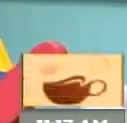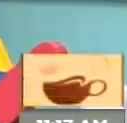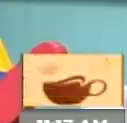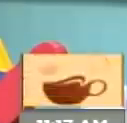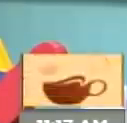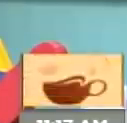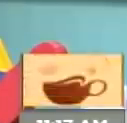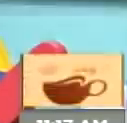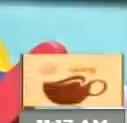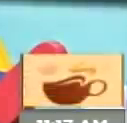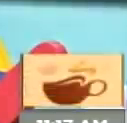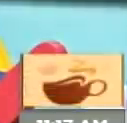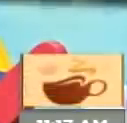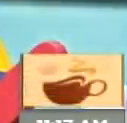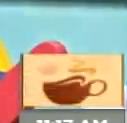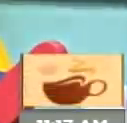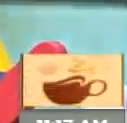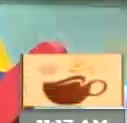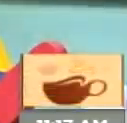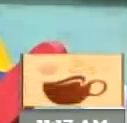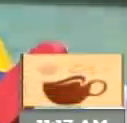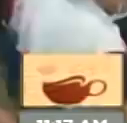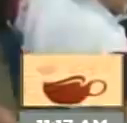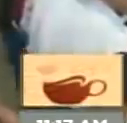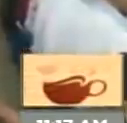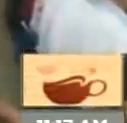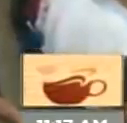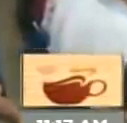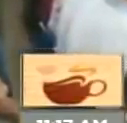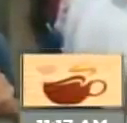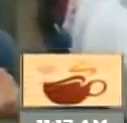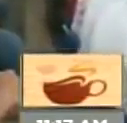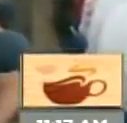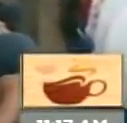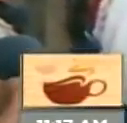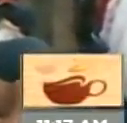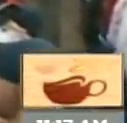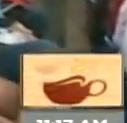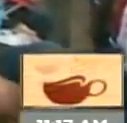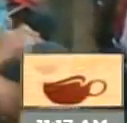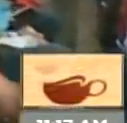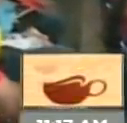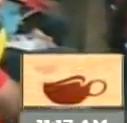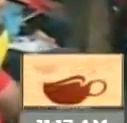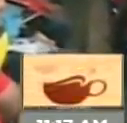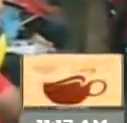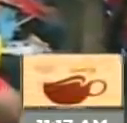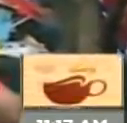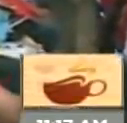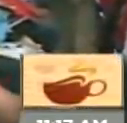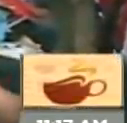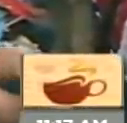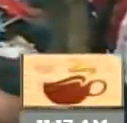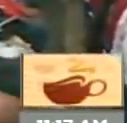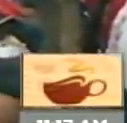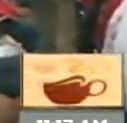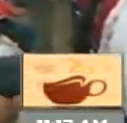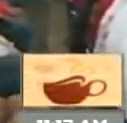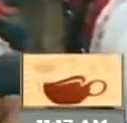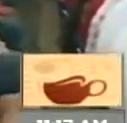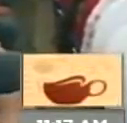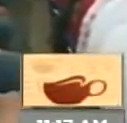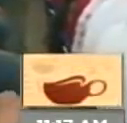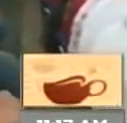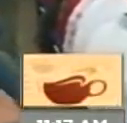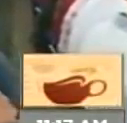vamos al pase al estado Portuguesa otra información importante a nuestro estado por los caminos